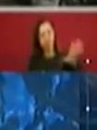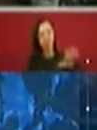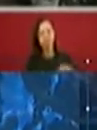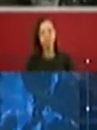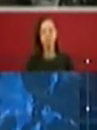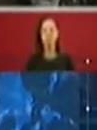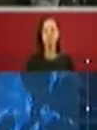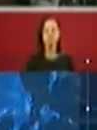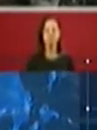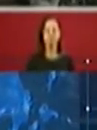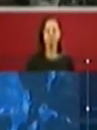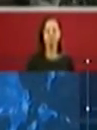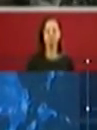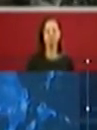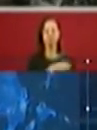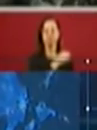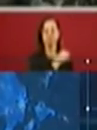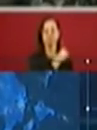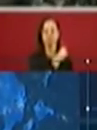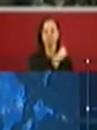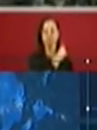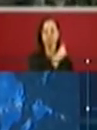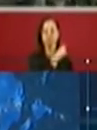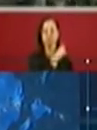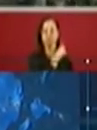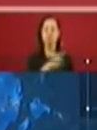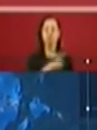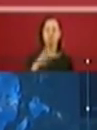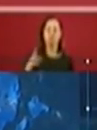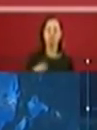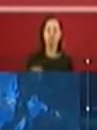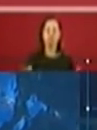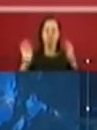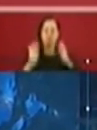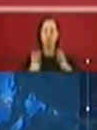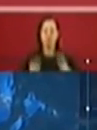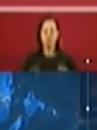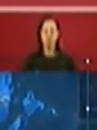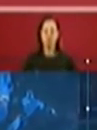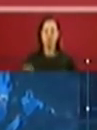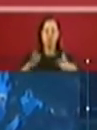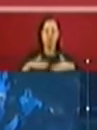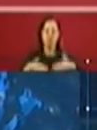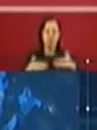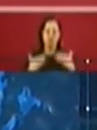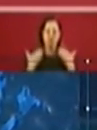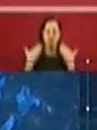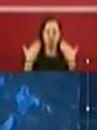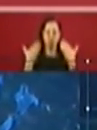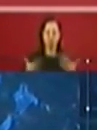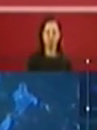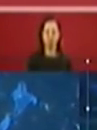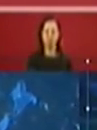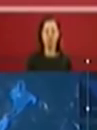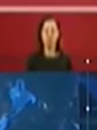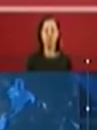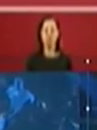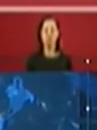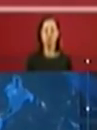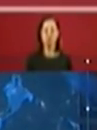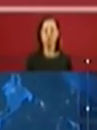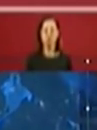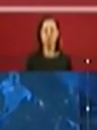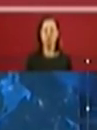forma solucionado, administrado favorablemente para el gobierno y especialmente para él. Creo que la semana